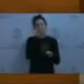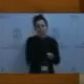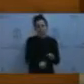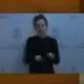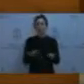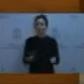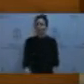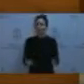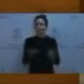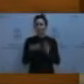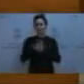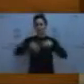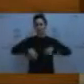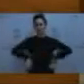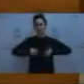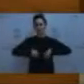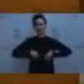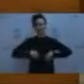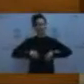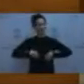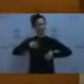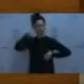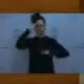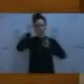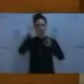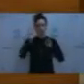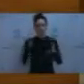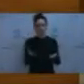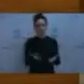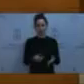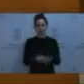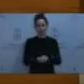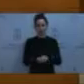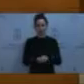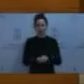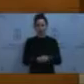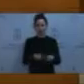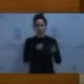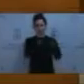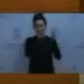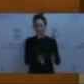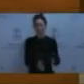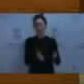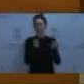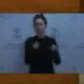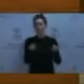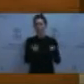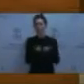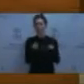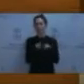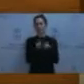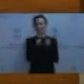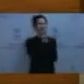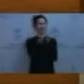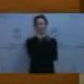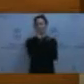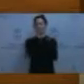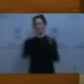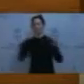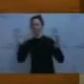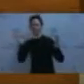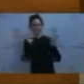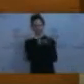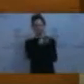y es algo normal, natural y sensato, tienen ustedes una hemeroteca amplia, muy rica